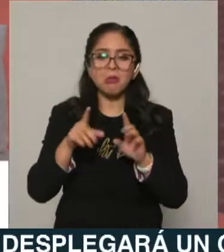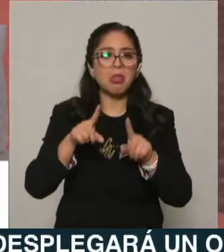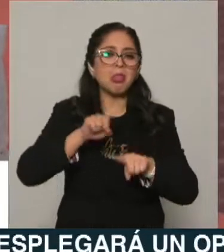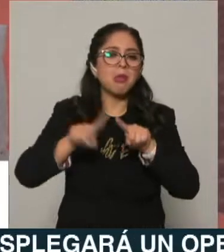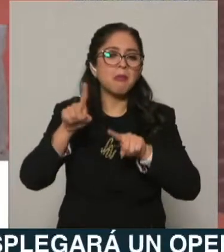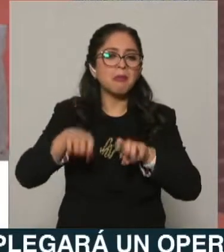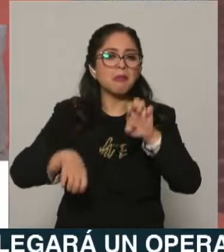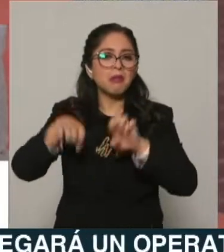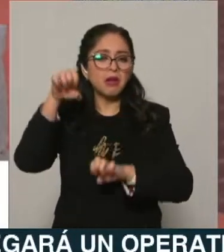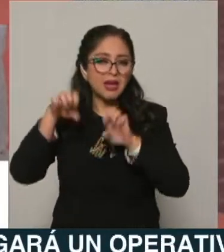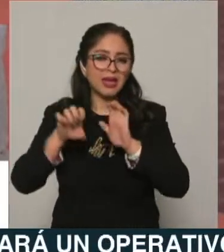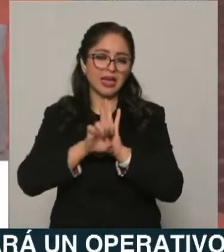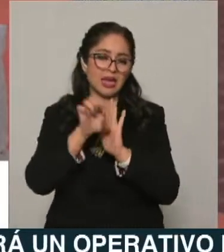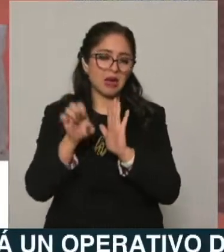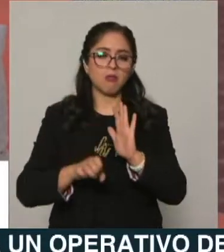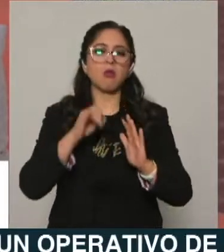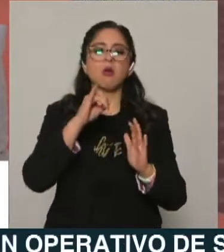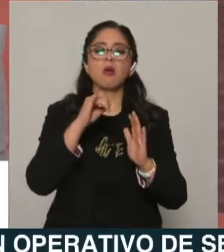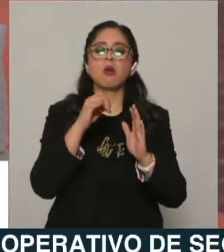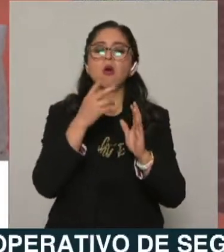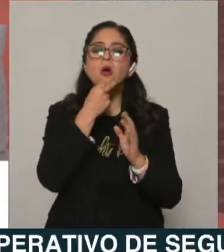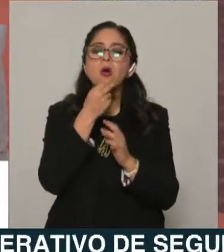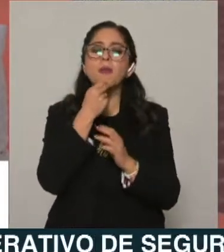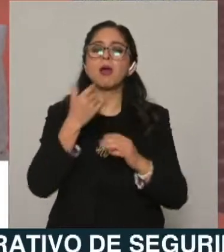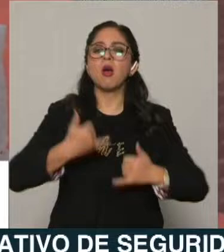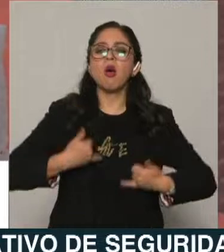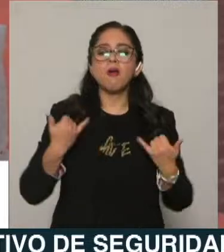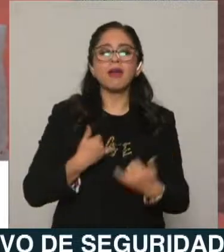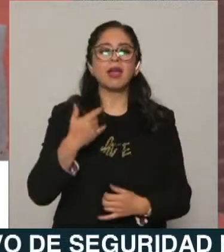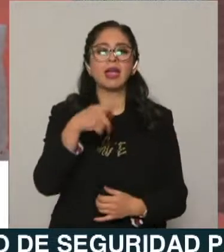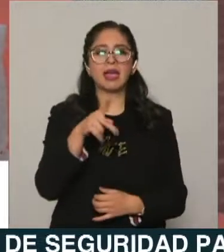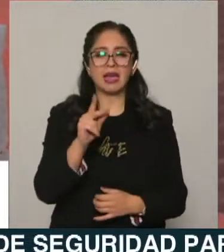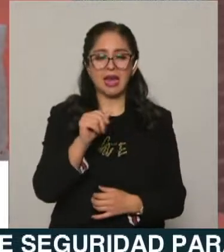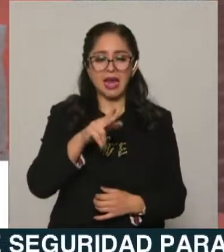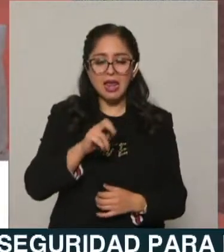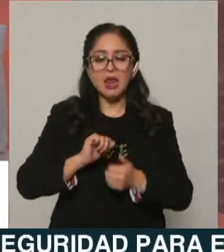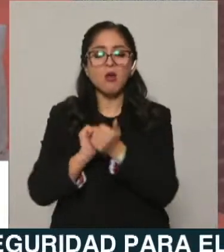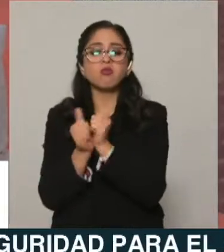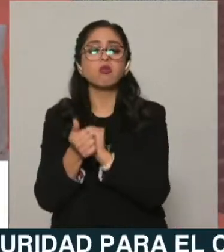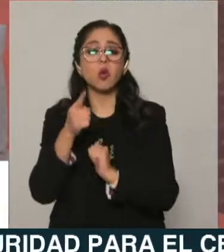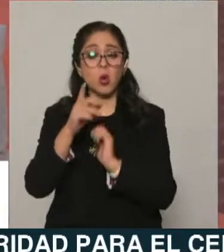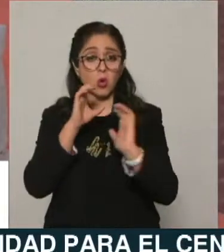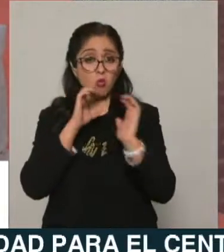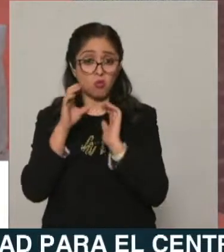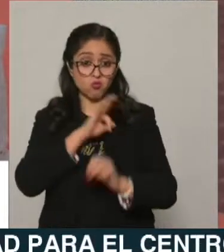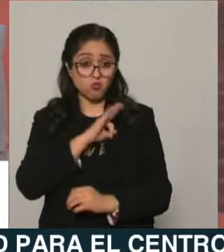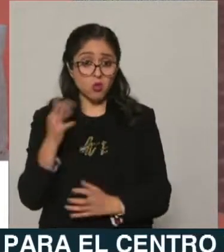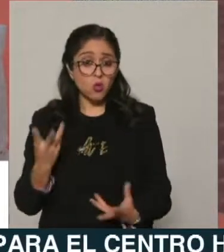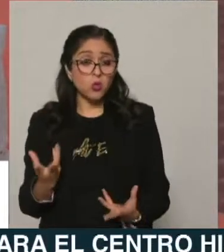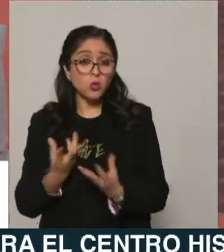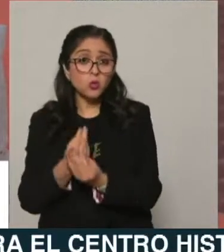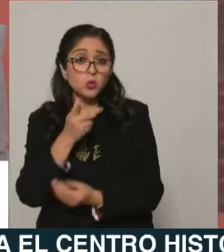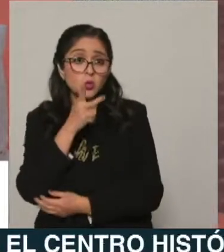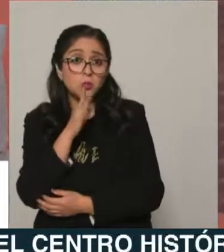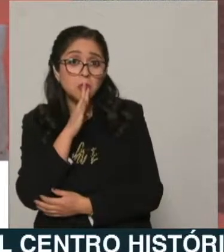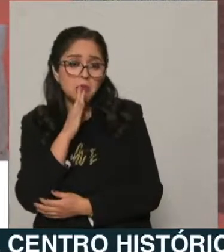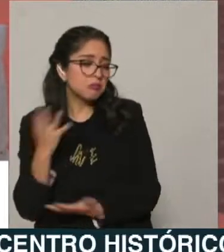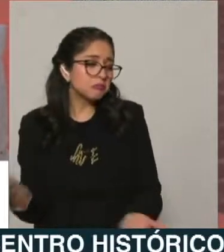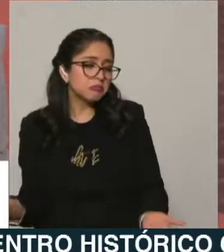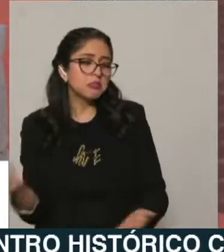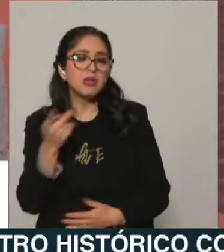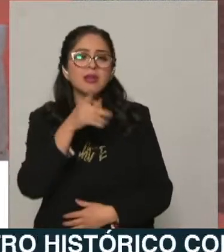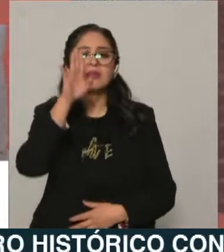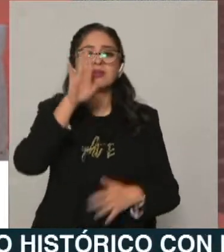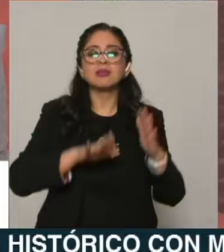alguien más chico que Karen, un poco más chico que Karen, pueda tener comunicación con sus padres, pues la verdad es que es un tanto